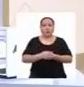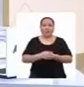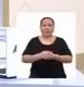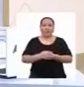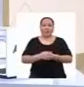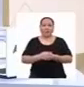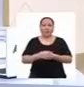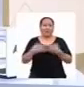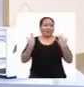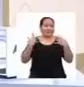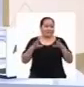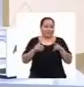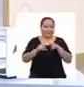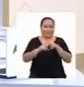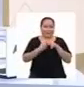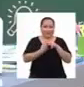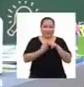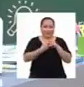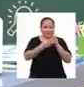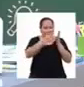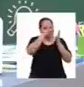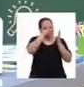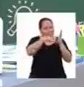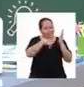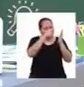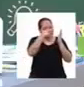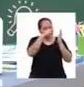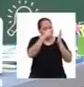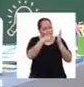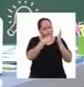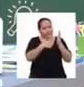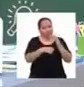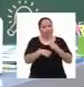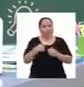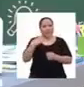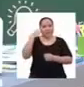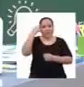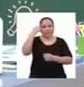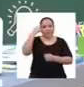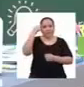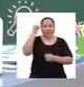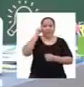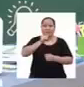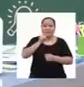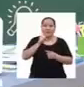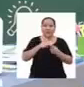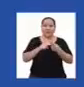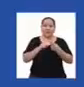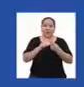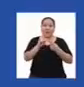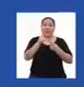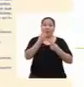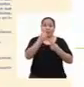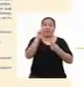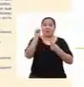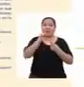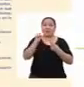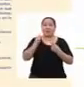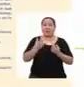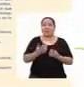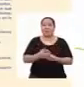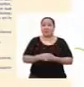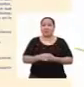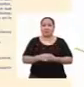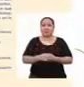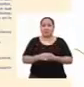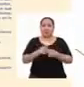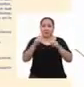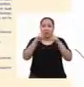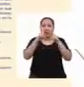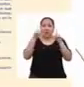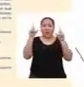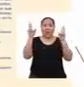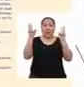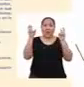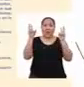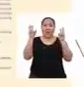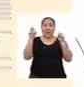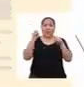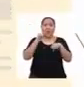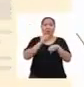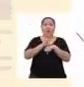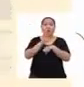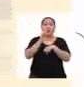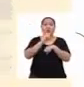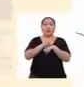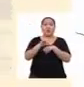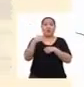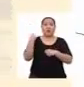Entonces, ¡comencemos! Creo que sí cumplimos con el primer punto. En el título, Consejos